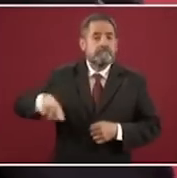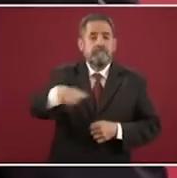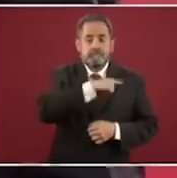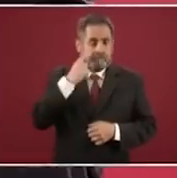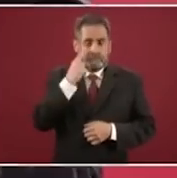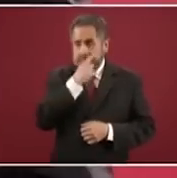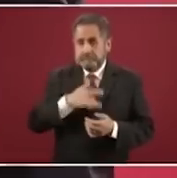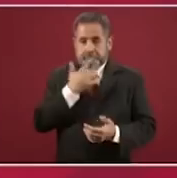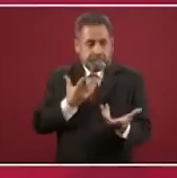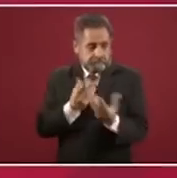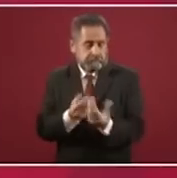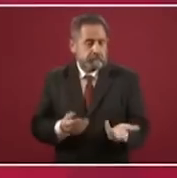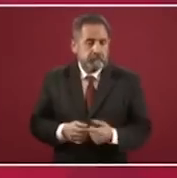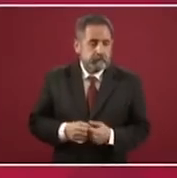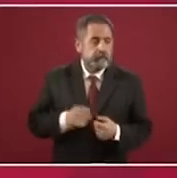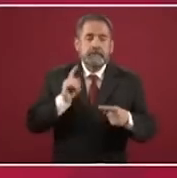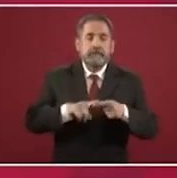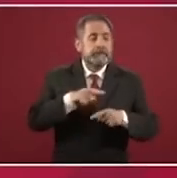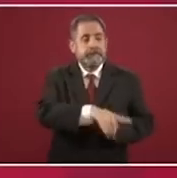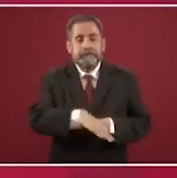Entonces, combatimos la corrupción,